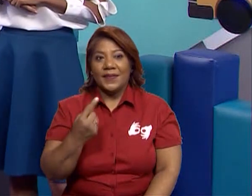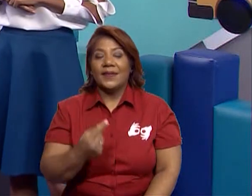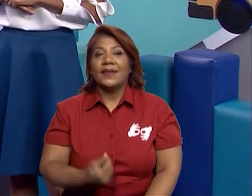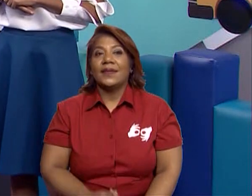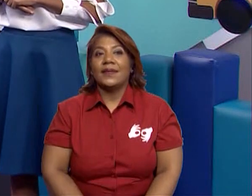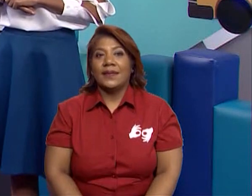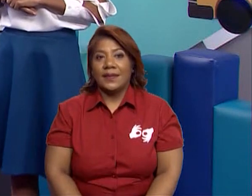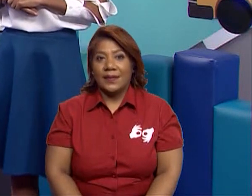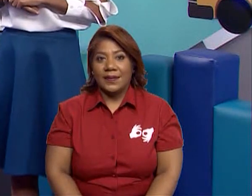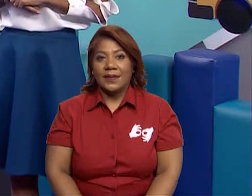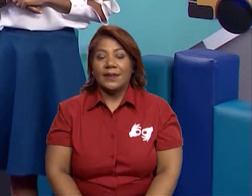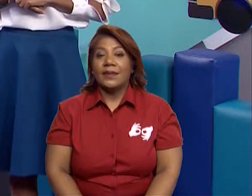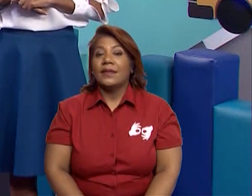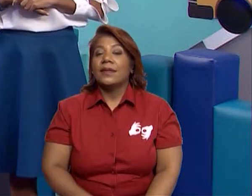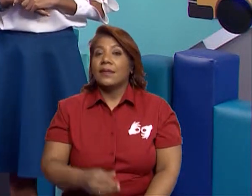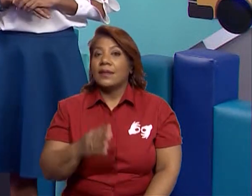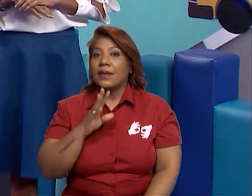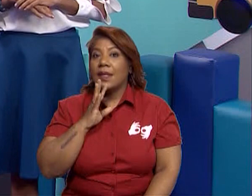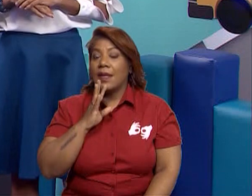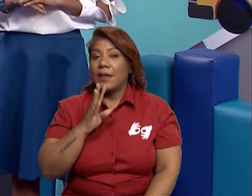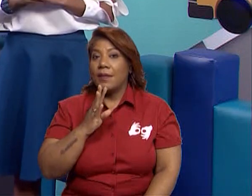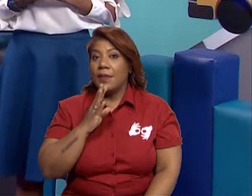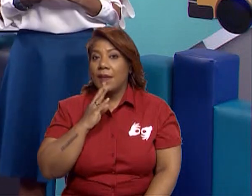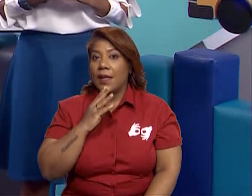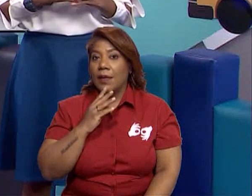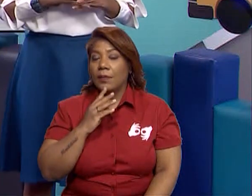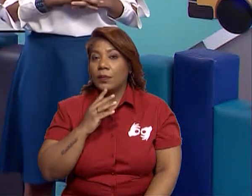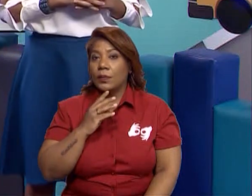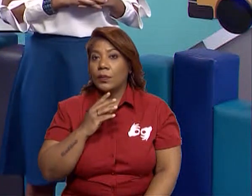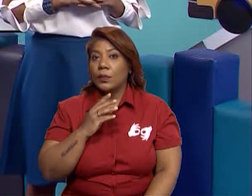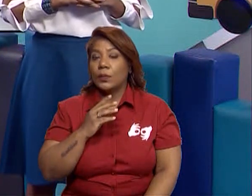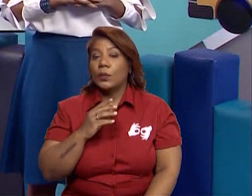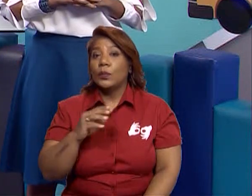antes de salir ahí hablamos de algo, maestra. De los estados. Del